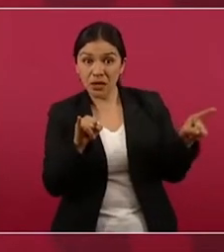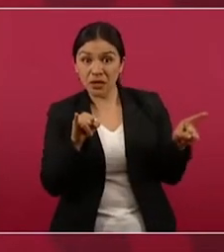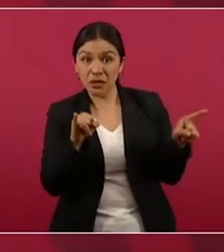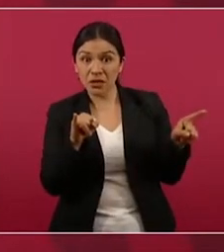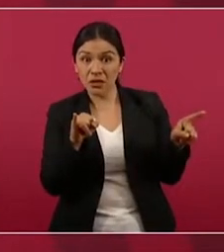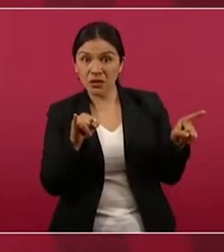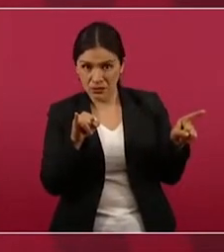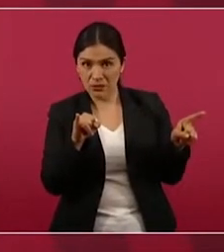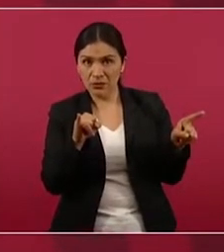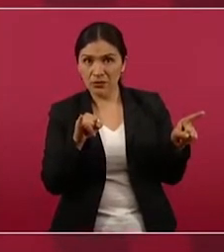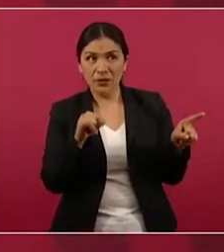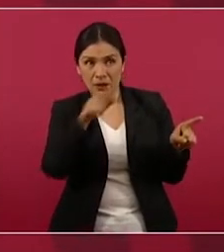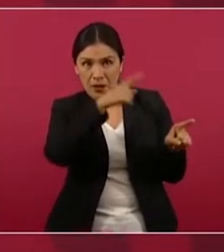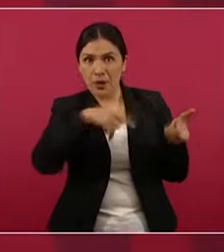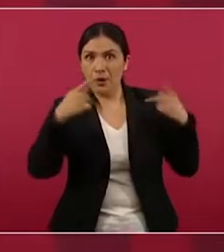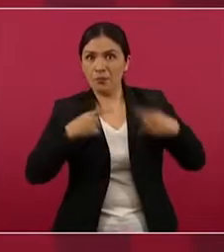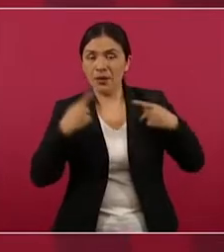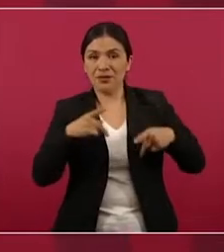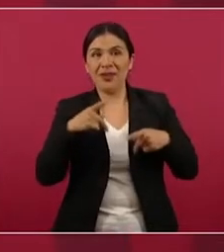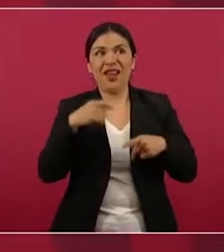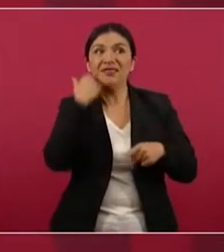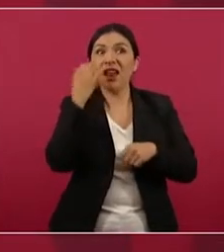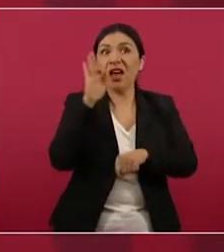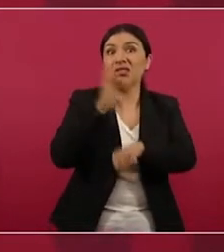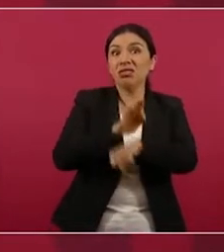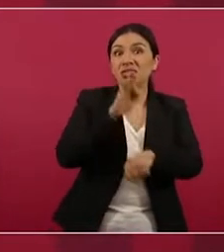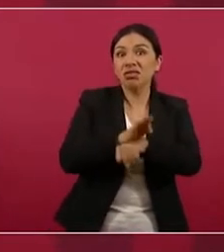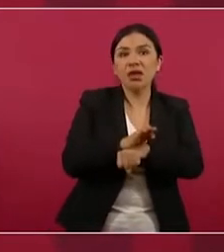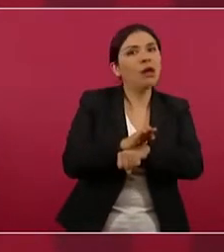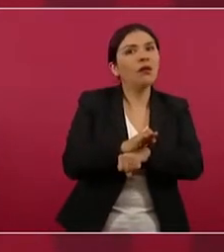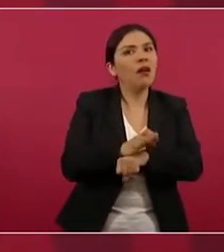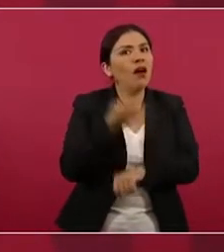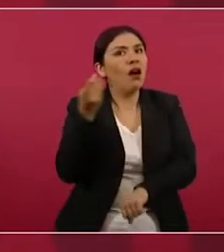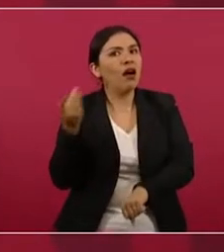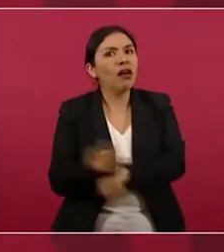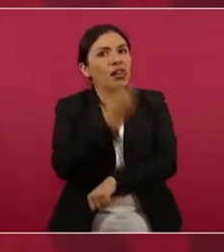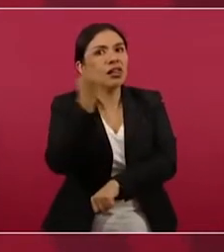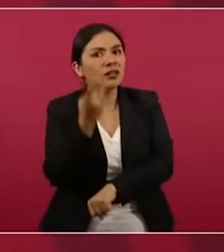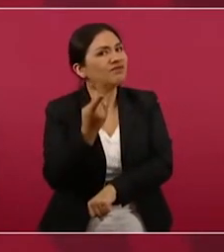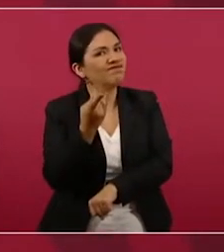vez de salirlo a defender, son unos ingratos.